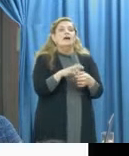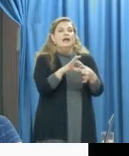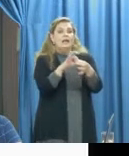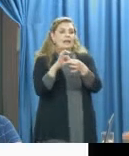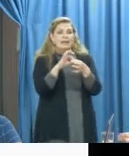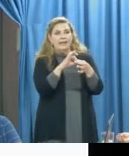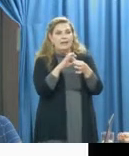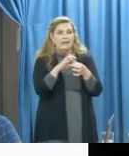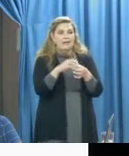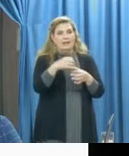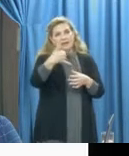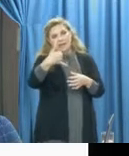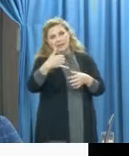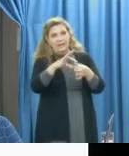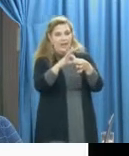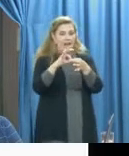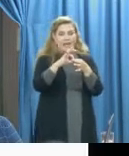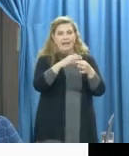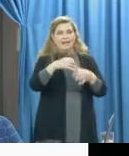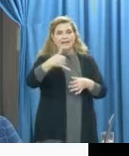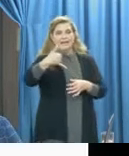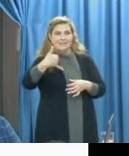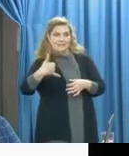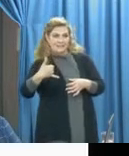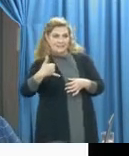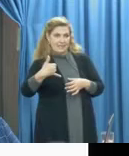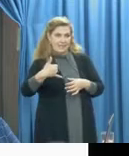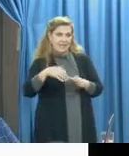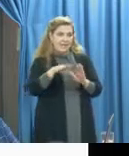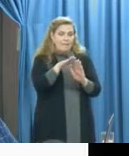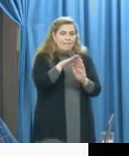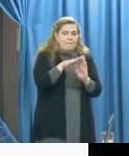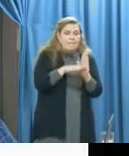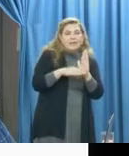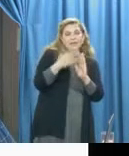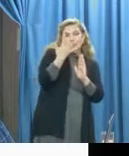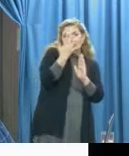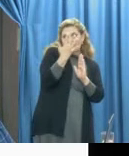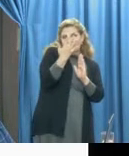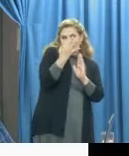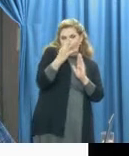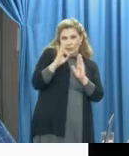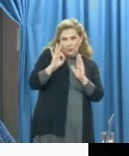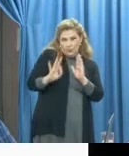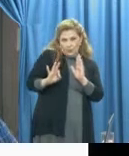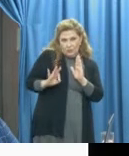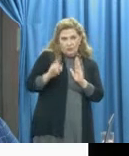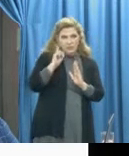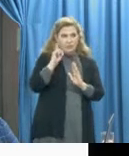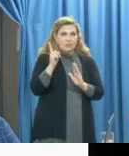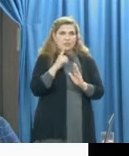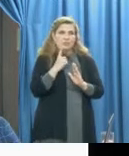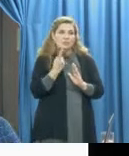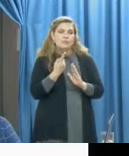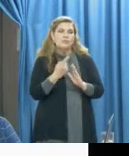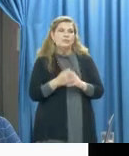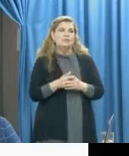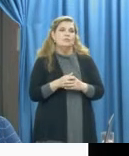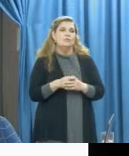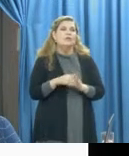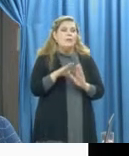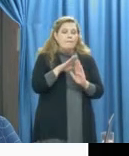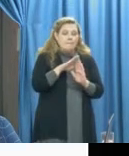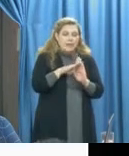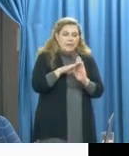X, son en menor frecuencia, menos del 5% de todas las sorderas, todas juntas. Sí, son